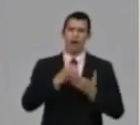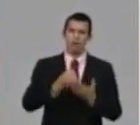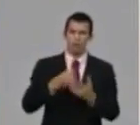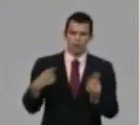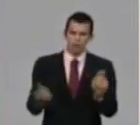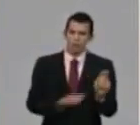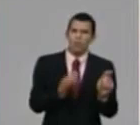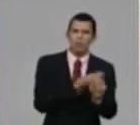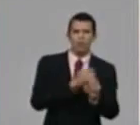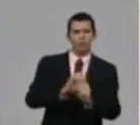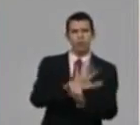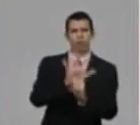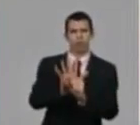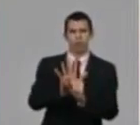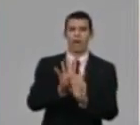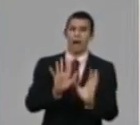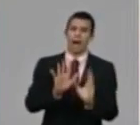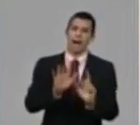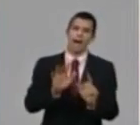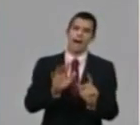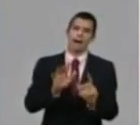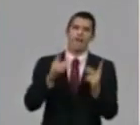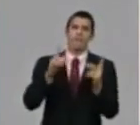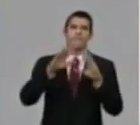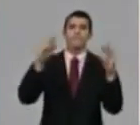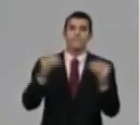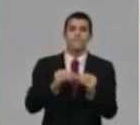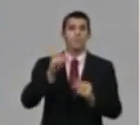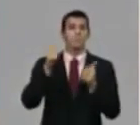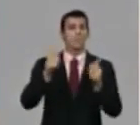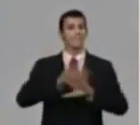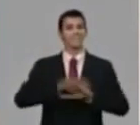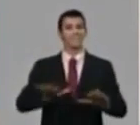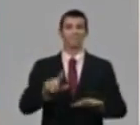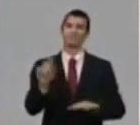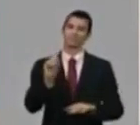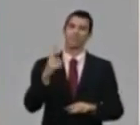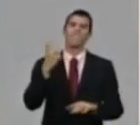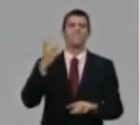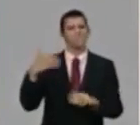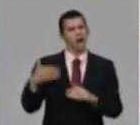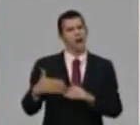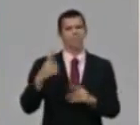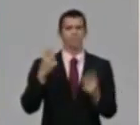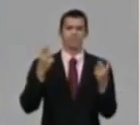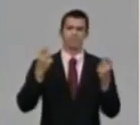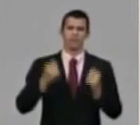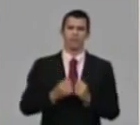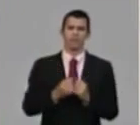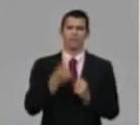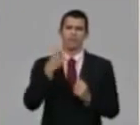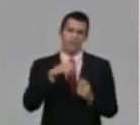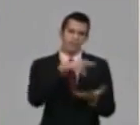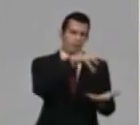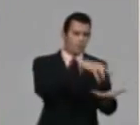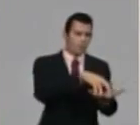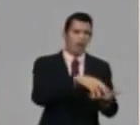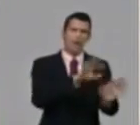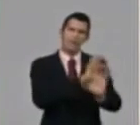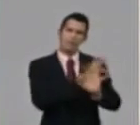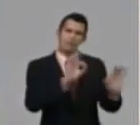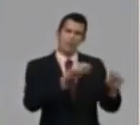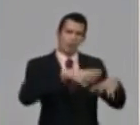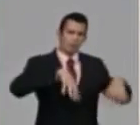todas las medidas que hay que implementar. Estamos hablando de la habilitación, de la creación de nuevos centros de aislamiento, los tratamientos costosos que llevan